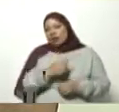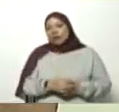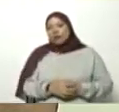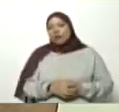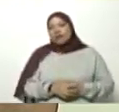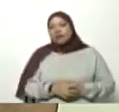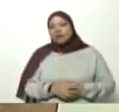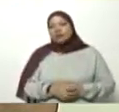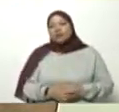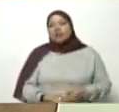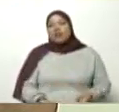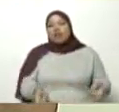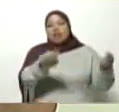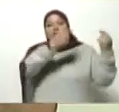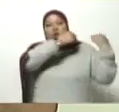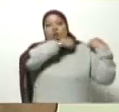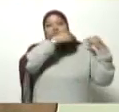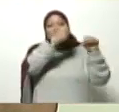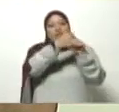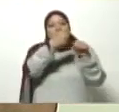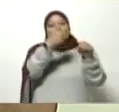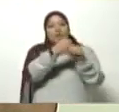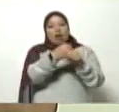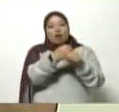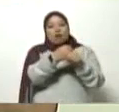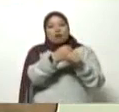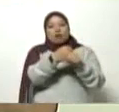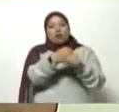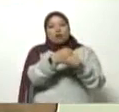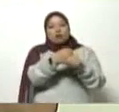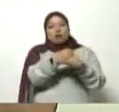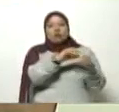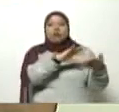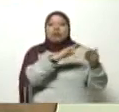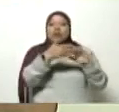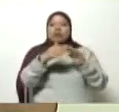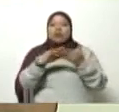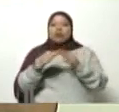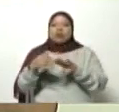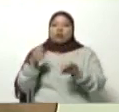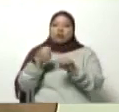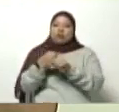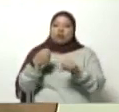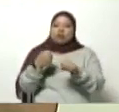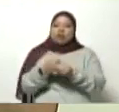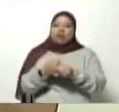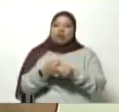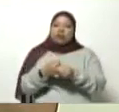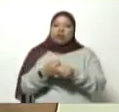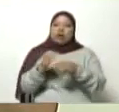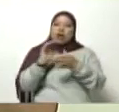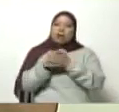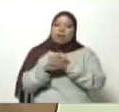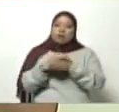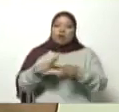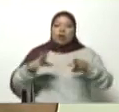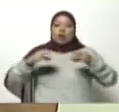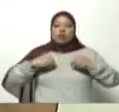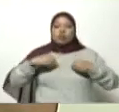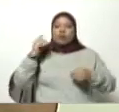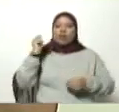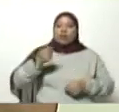la responsabilidad y el compromiso. Y el compromiso con lo que nuestros compañeros asumen esa